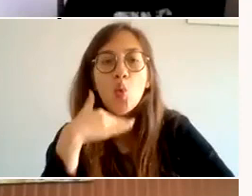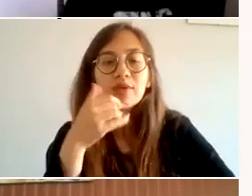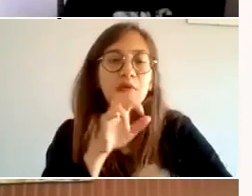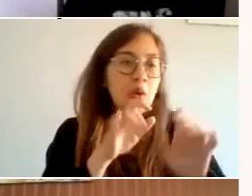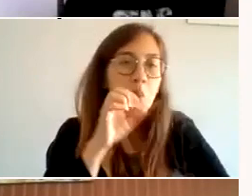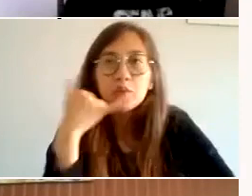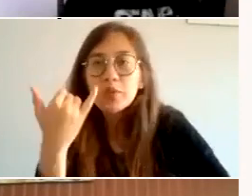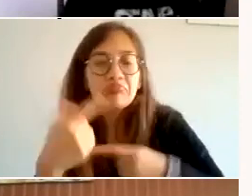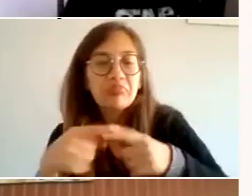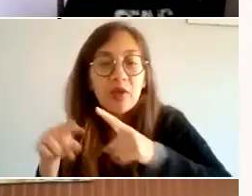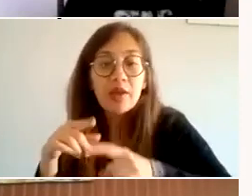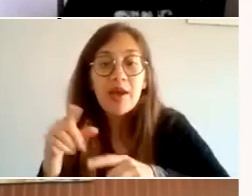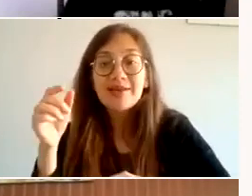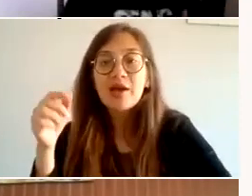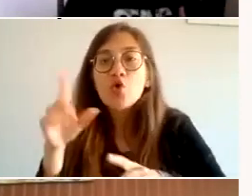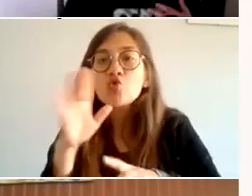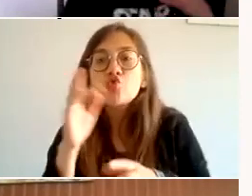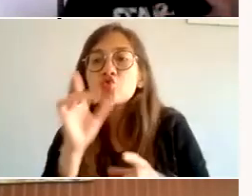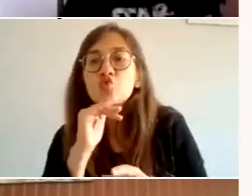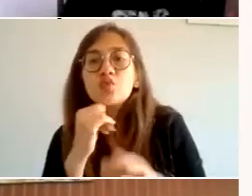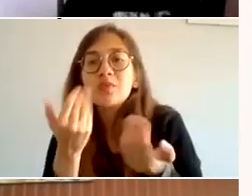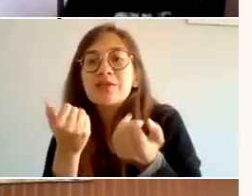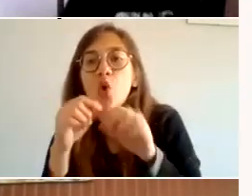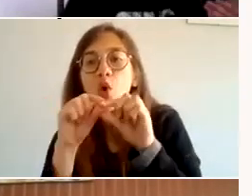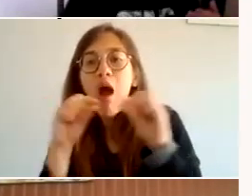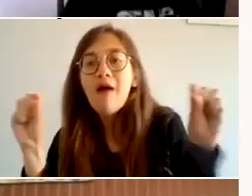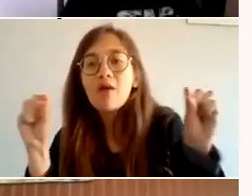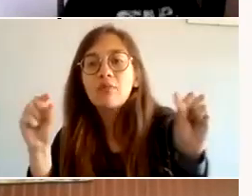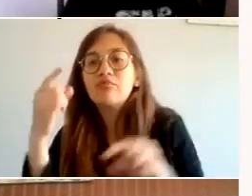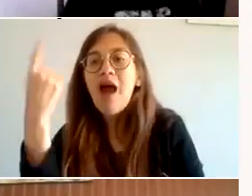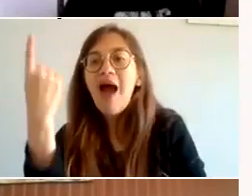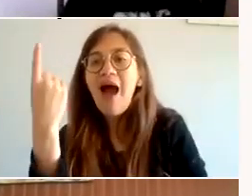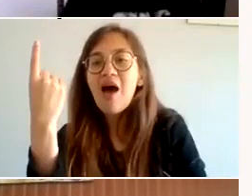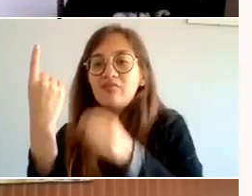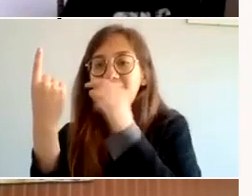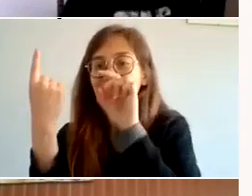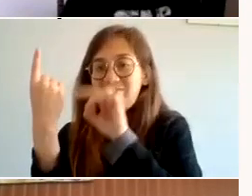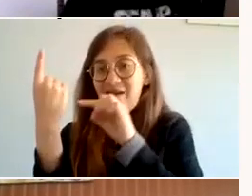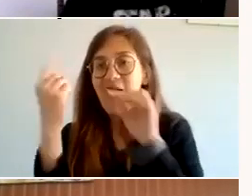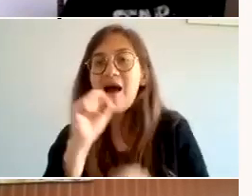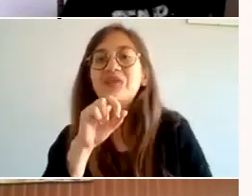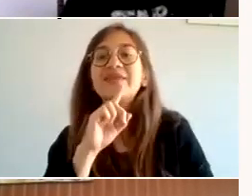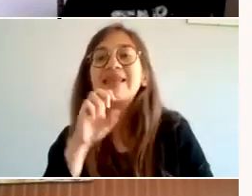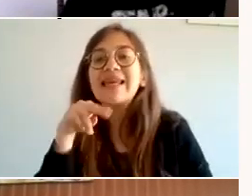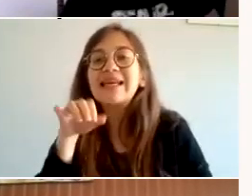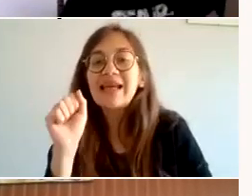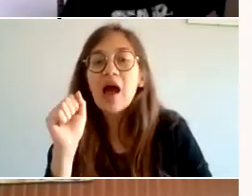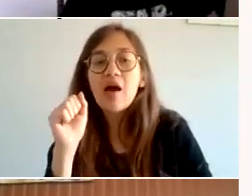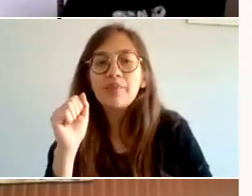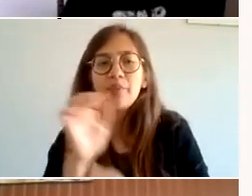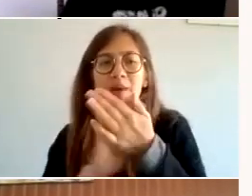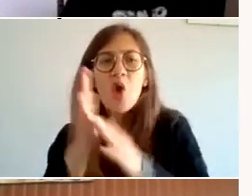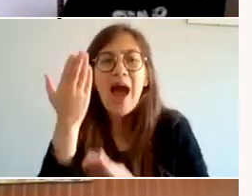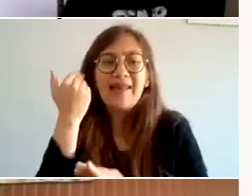A lo largo del tiempo se han creado distintas tecnologías de traspaso de información. En los años 80 comenzó el 1G, o lo que